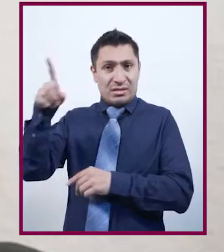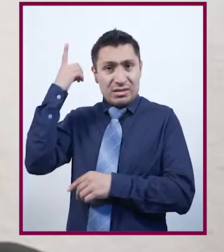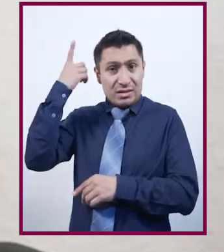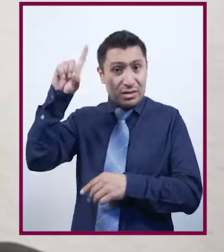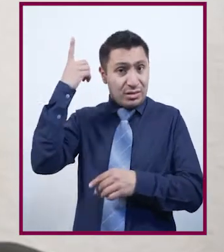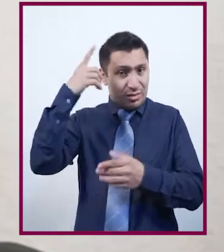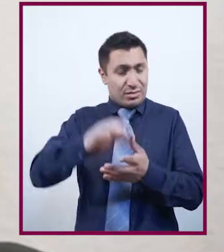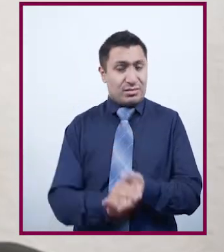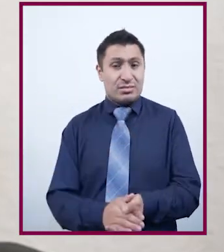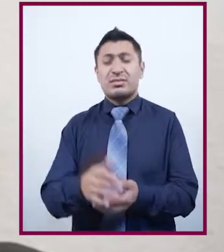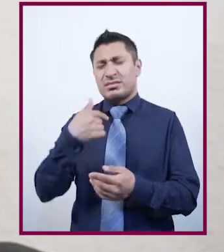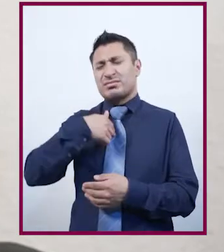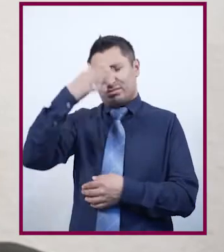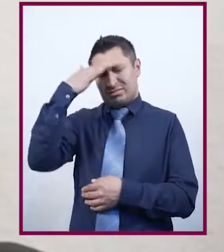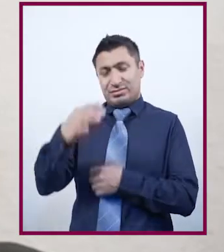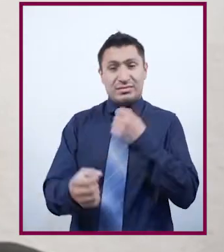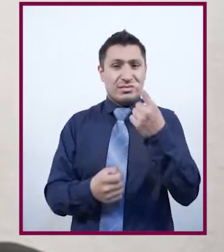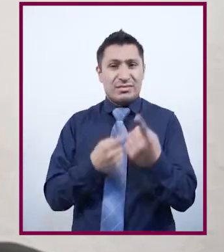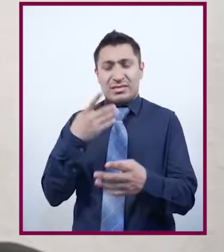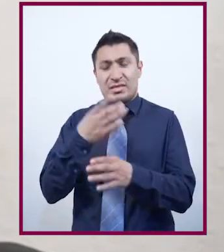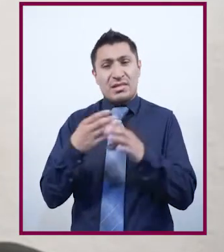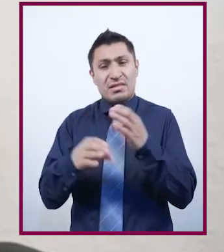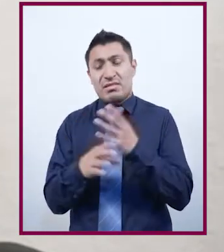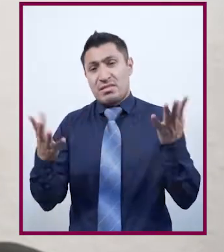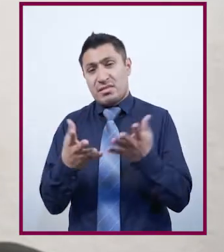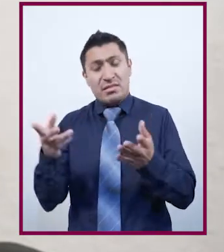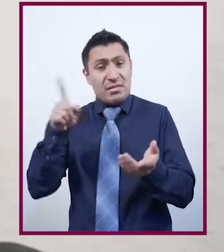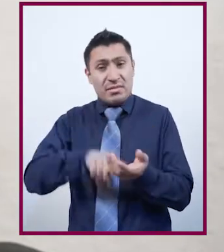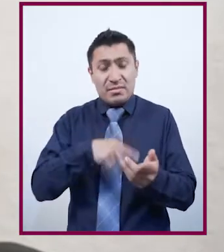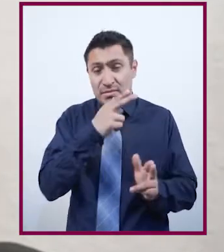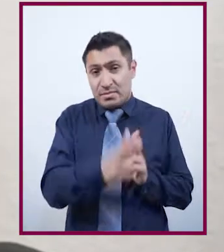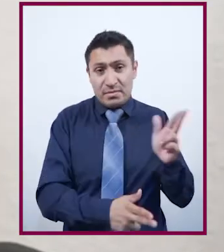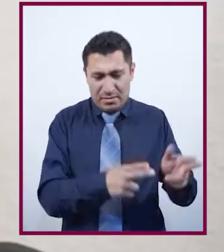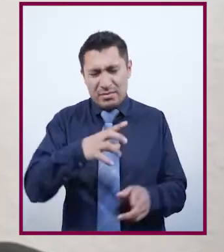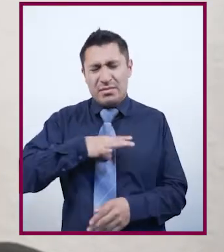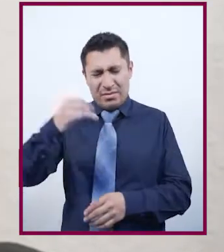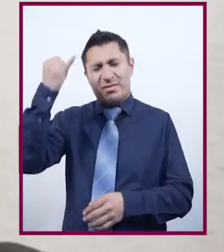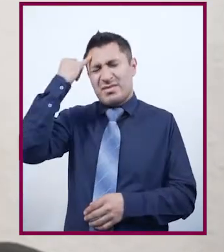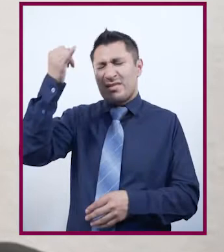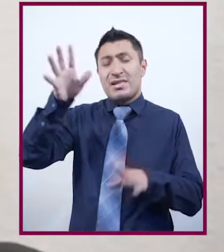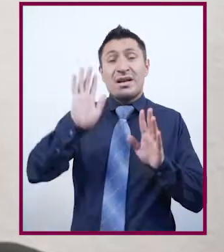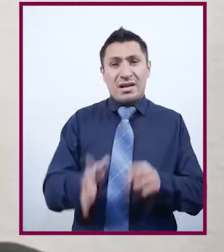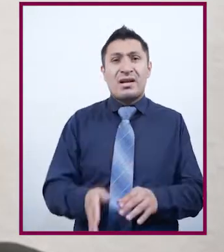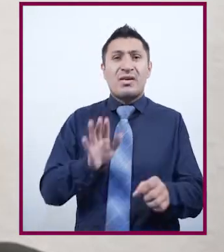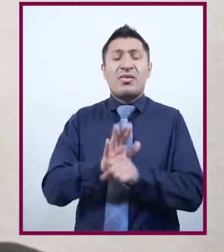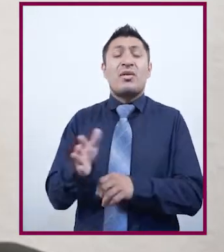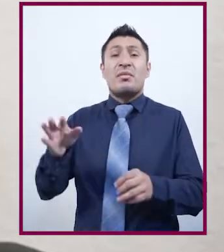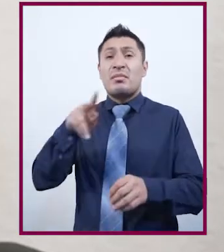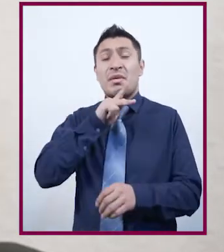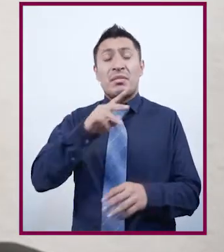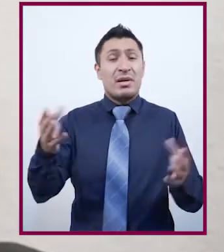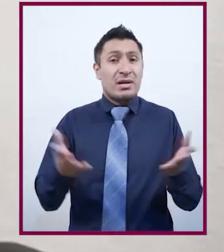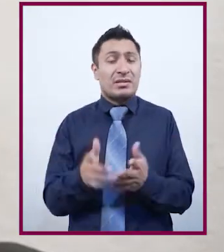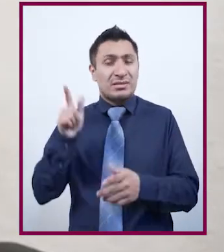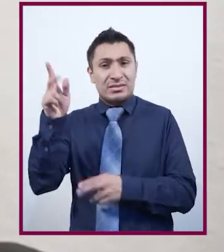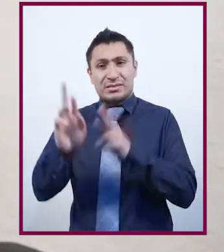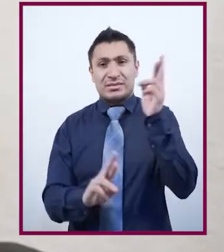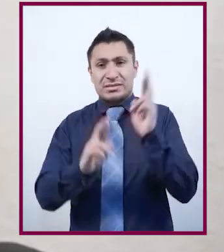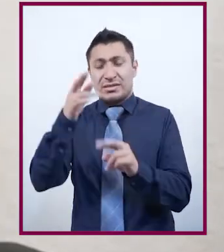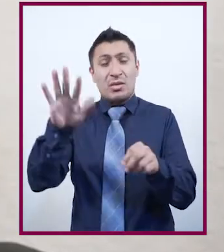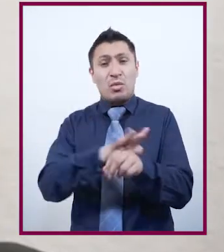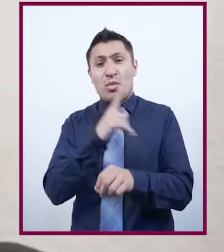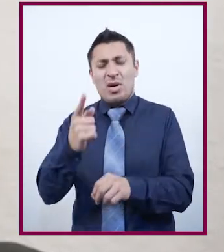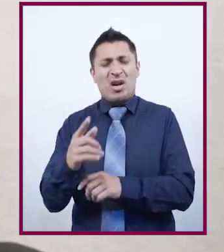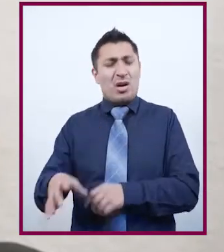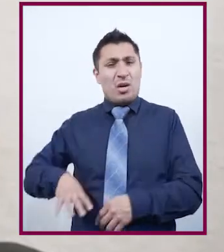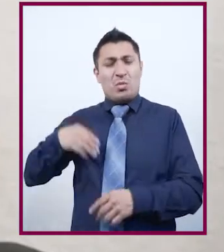Durango. Ya sabía hacer algunas cosas en los ferrocarriles. Ya tenía noción de lo que mi padre andaba haciendo en la revolución,